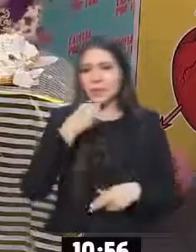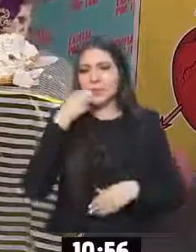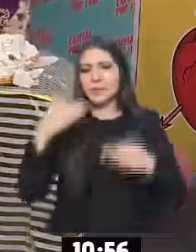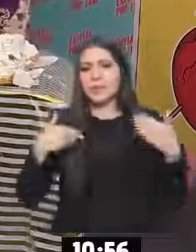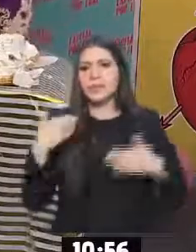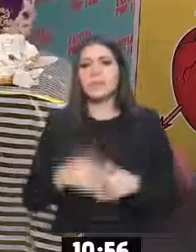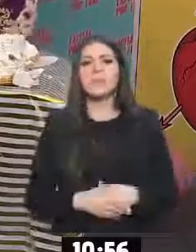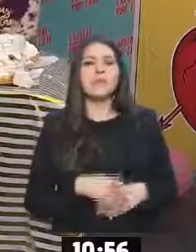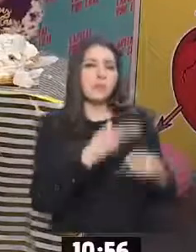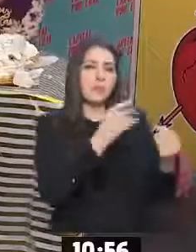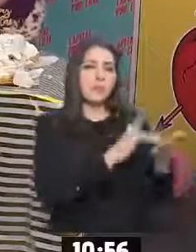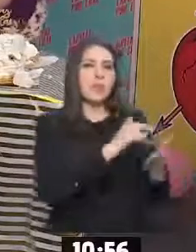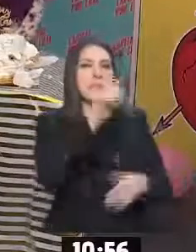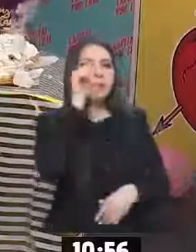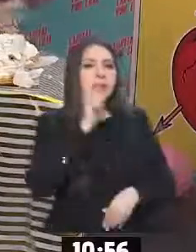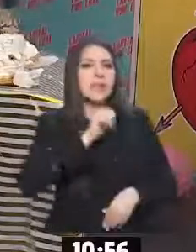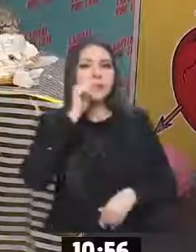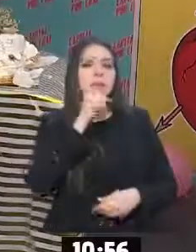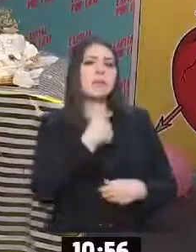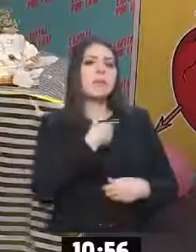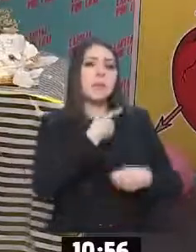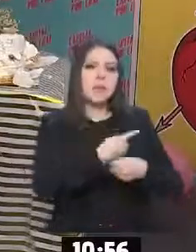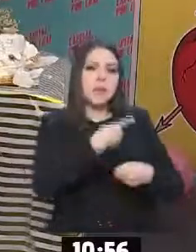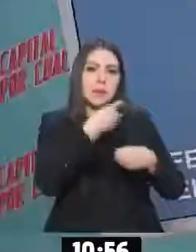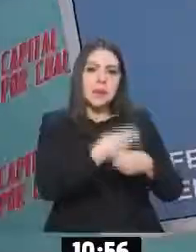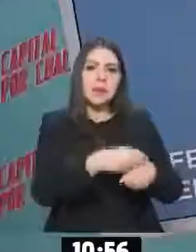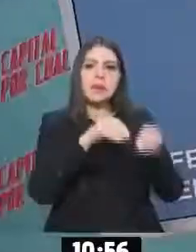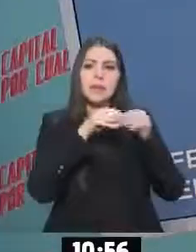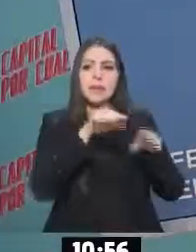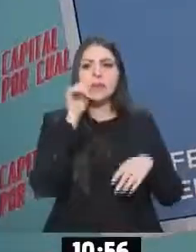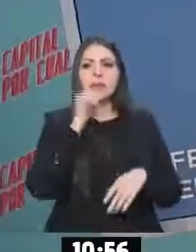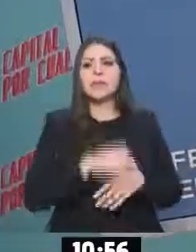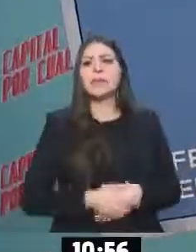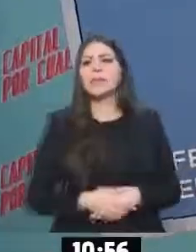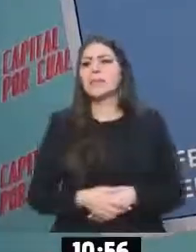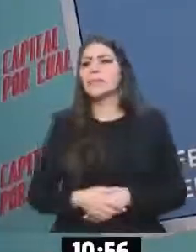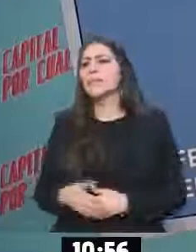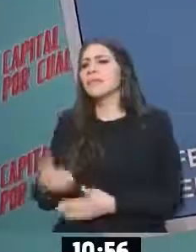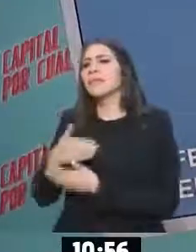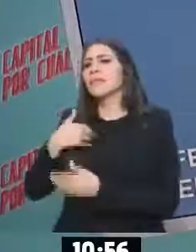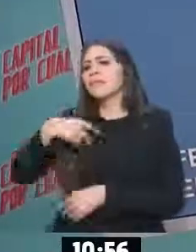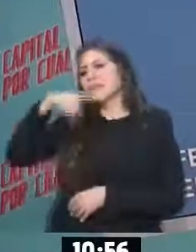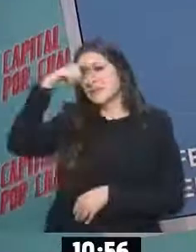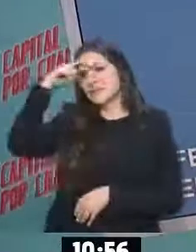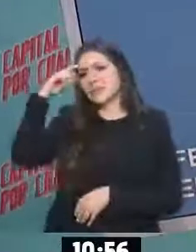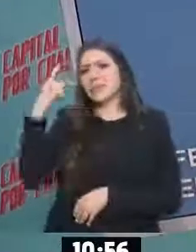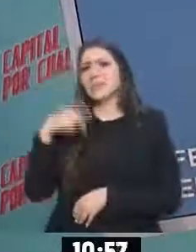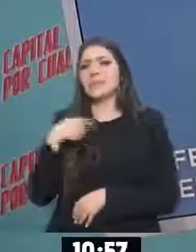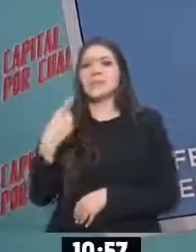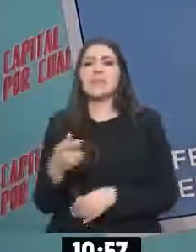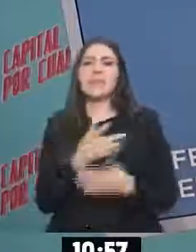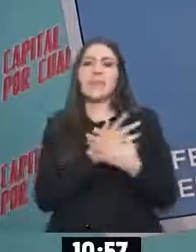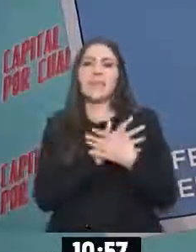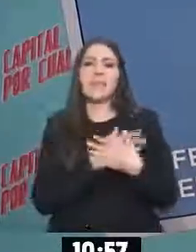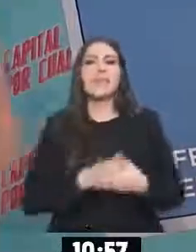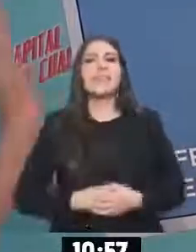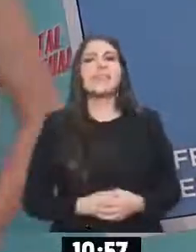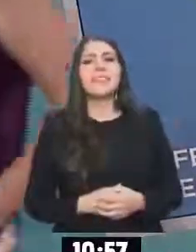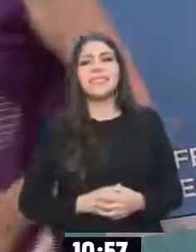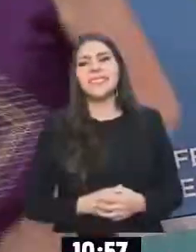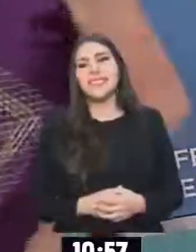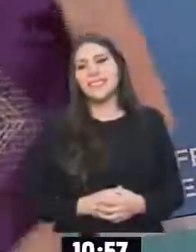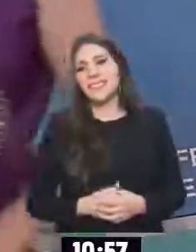mucho porque tú siempre me das espacio, siempre me invitas a tu programa. Perdón, estoy sudado, pero yo también. Te amo. Ay.